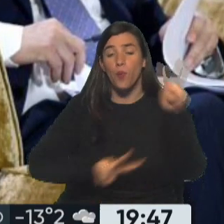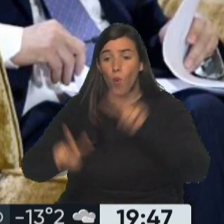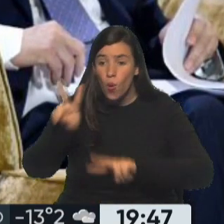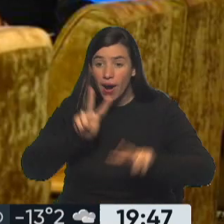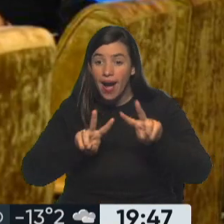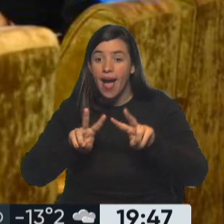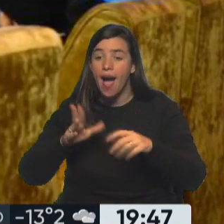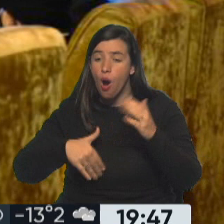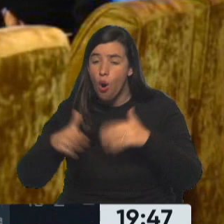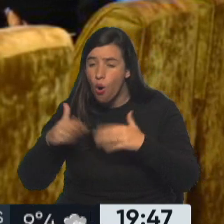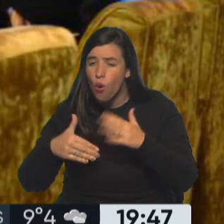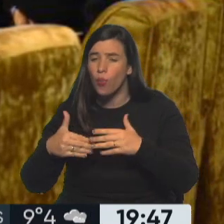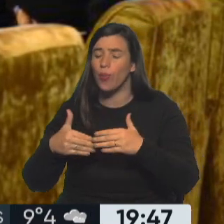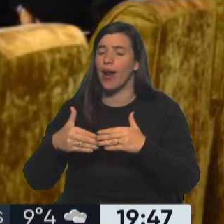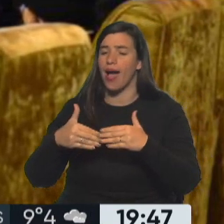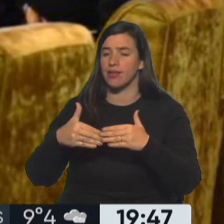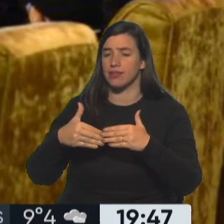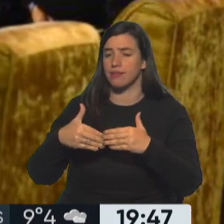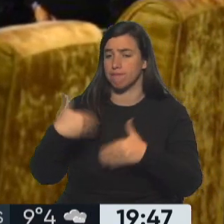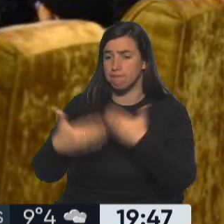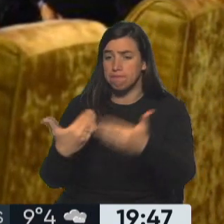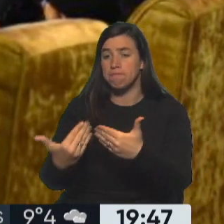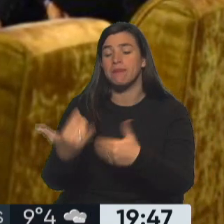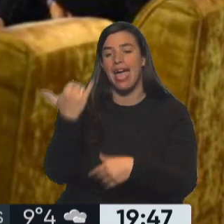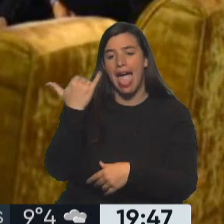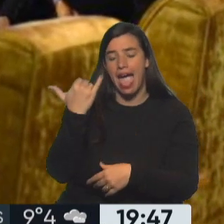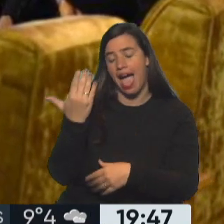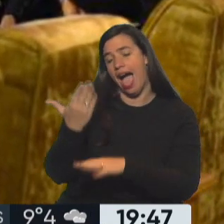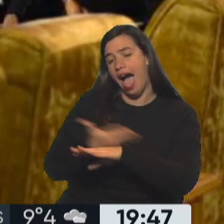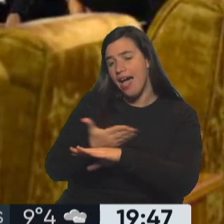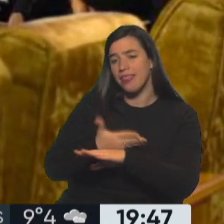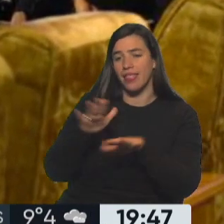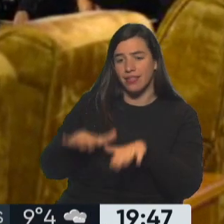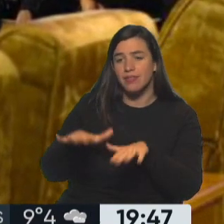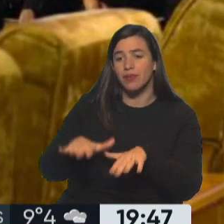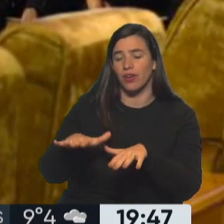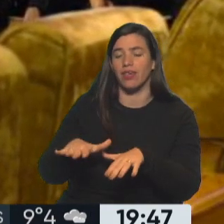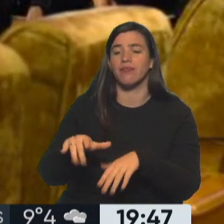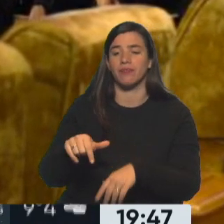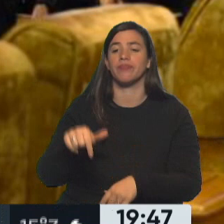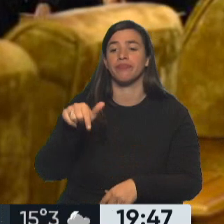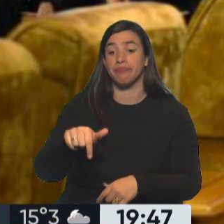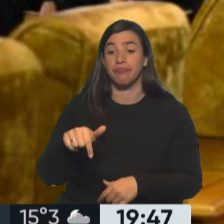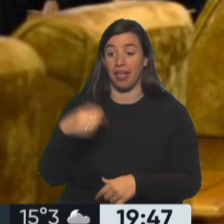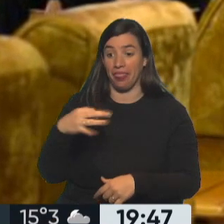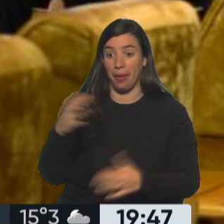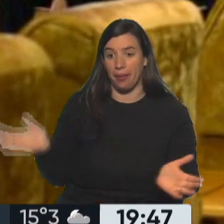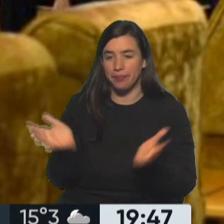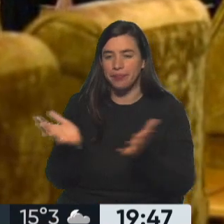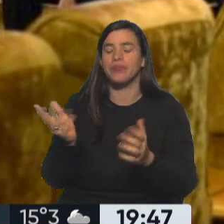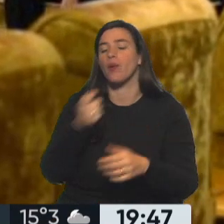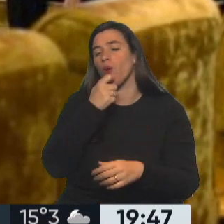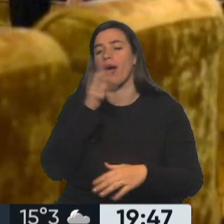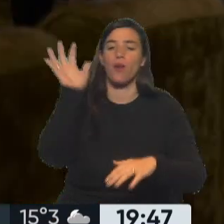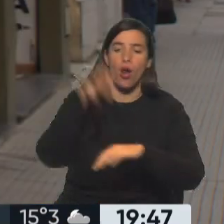de ejecución de infraestructura que estaban pendientes, por ejemplo, algunas están en marchas, pero hay que acelerar, como las represas